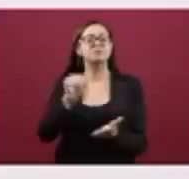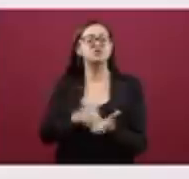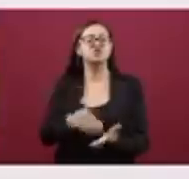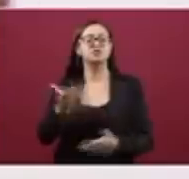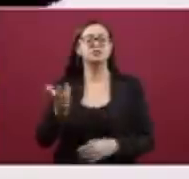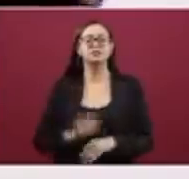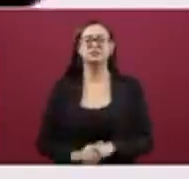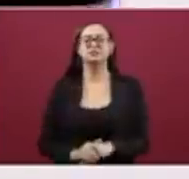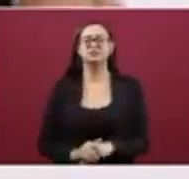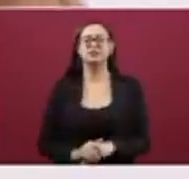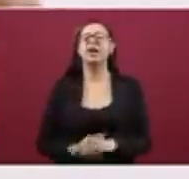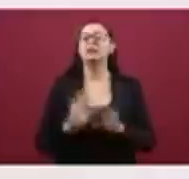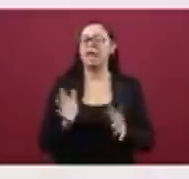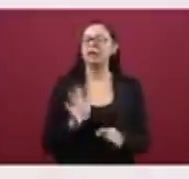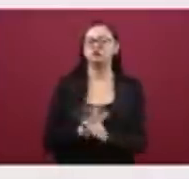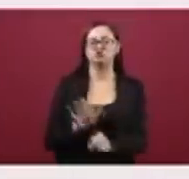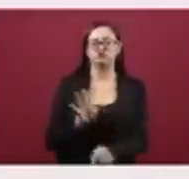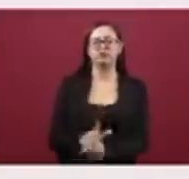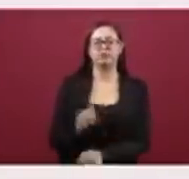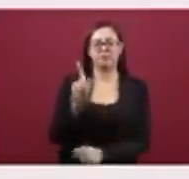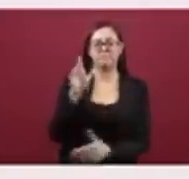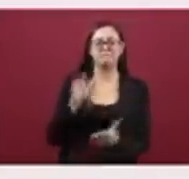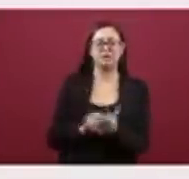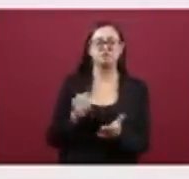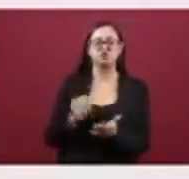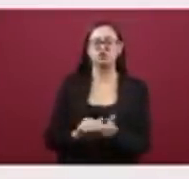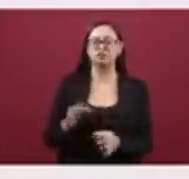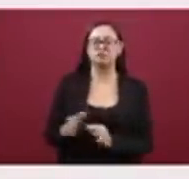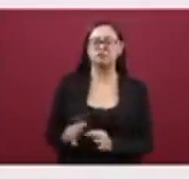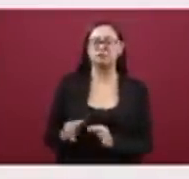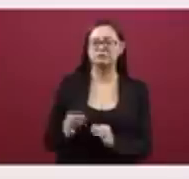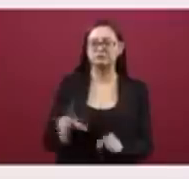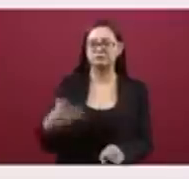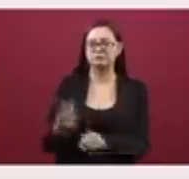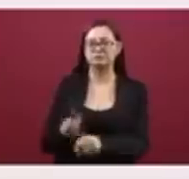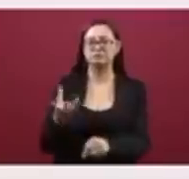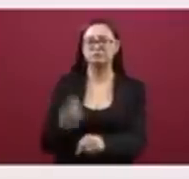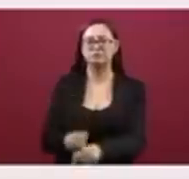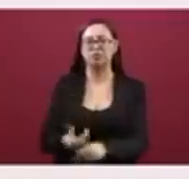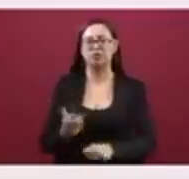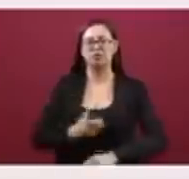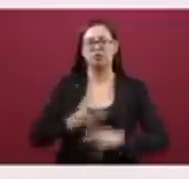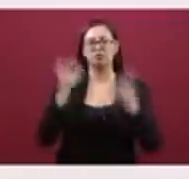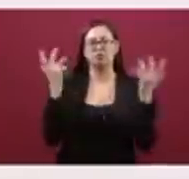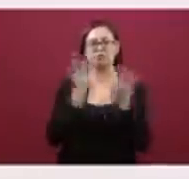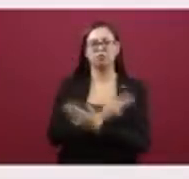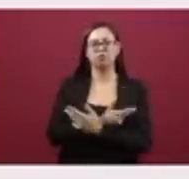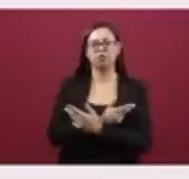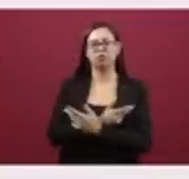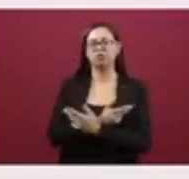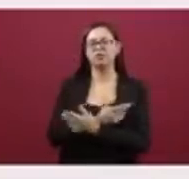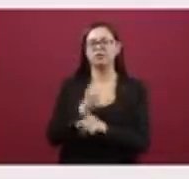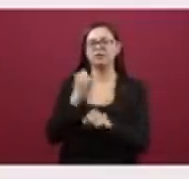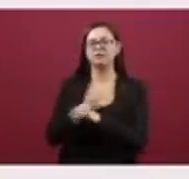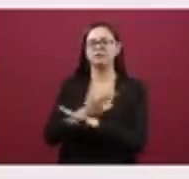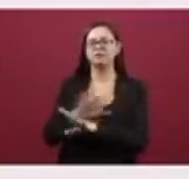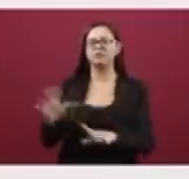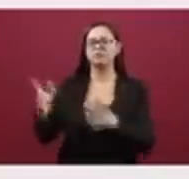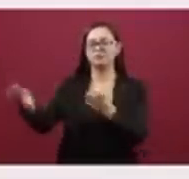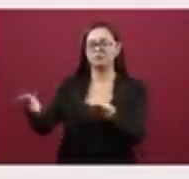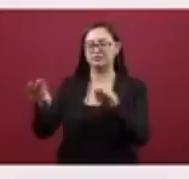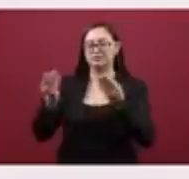y pensamos que con eso se terminaba pero nos llegó la información de que